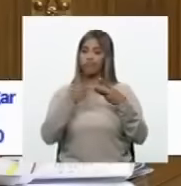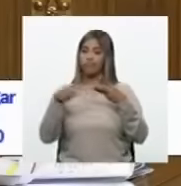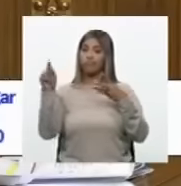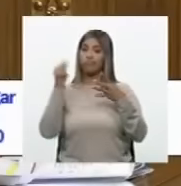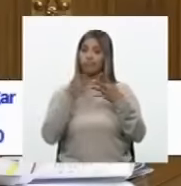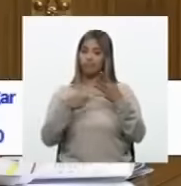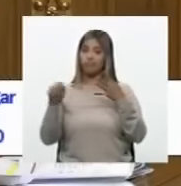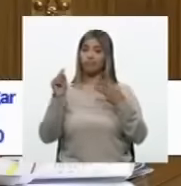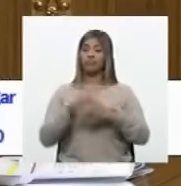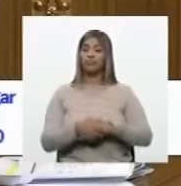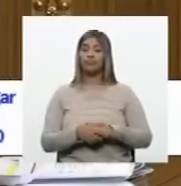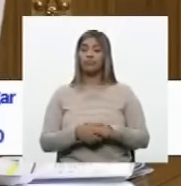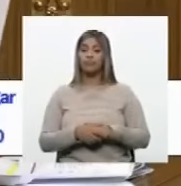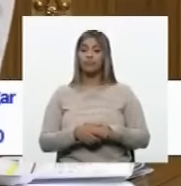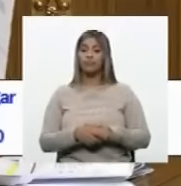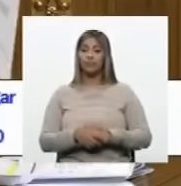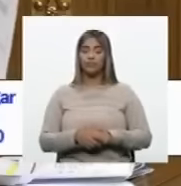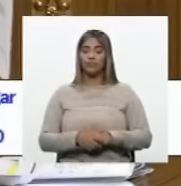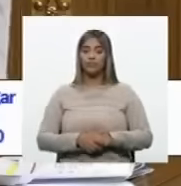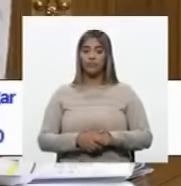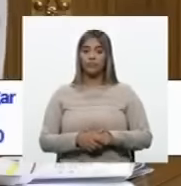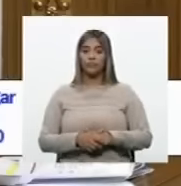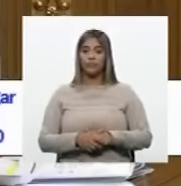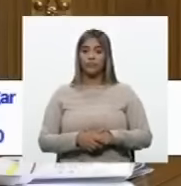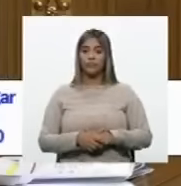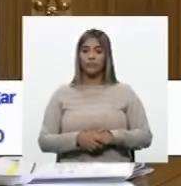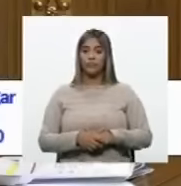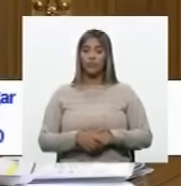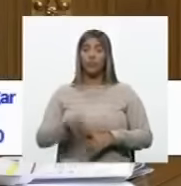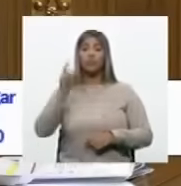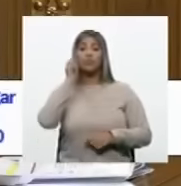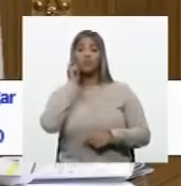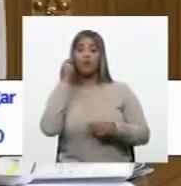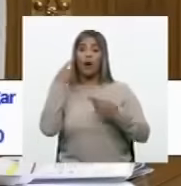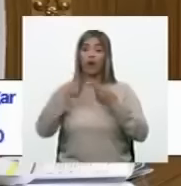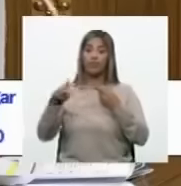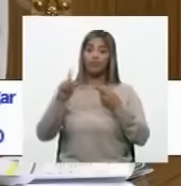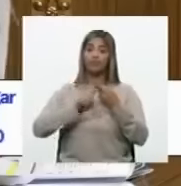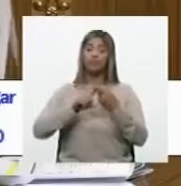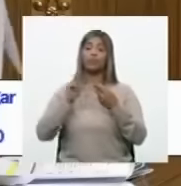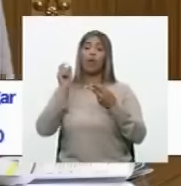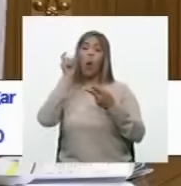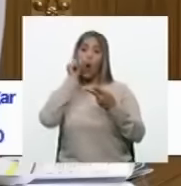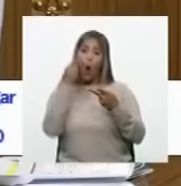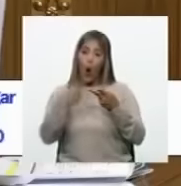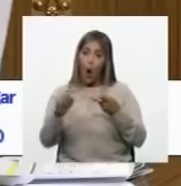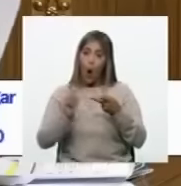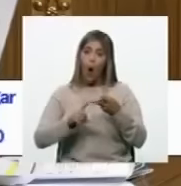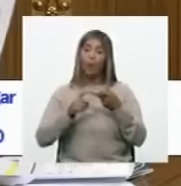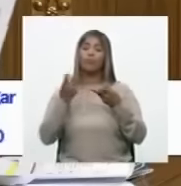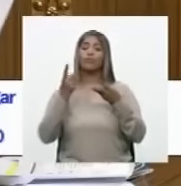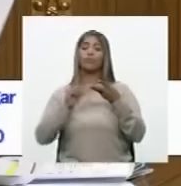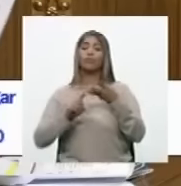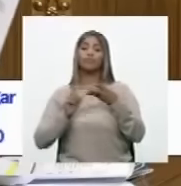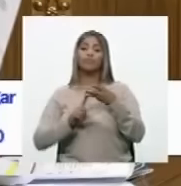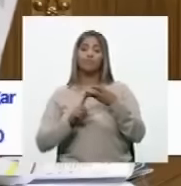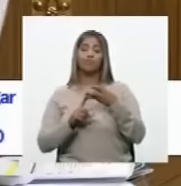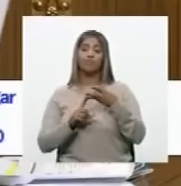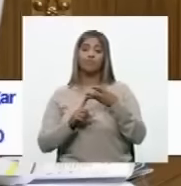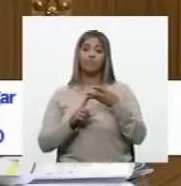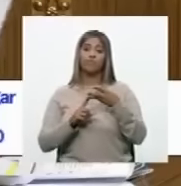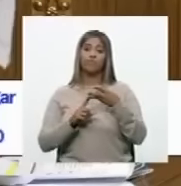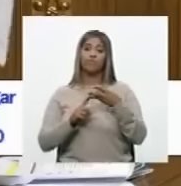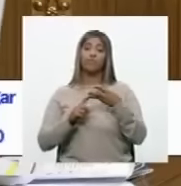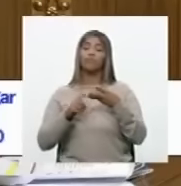Dávila Barrios, Delsa Solórzano Bernal, Miguel Alejandro Pizarro Rodríguez, Viallo